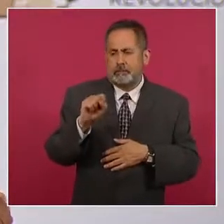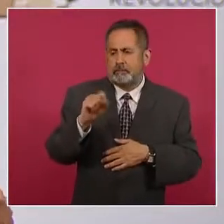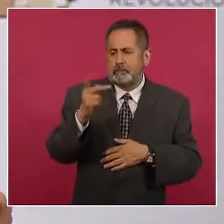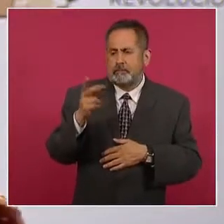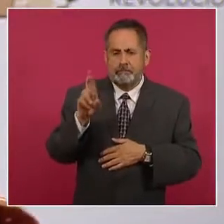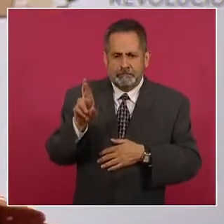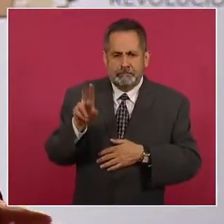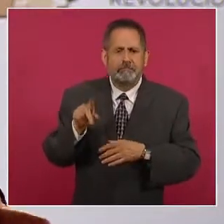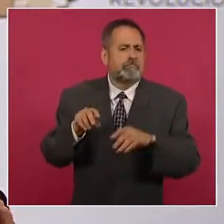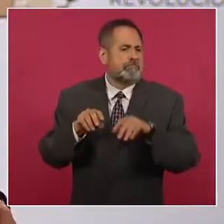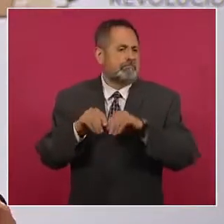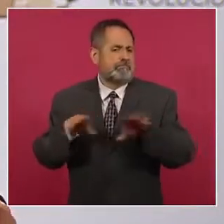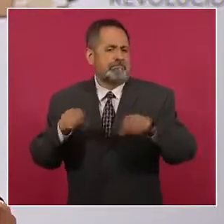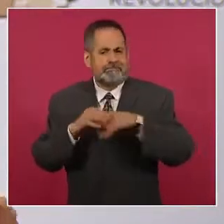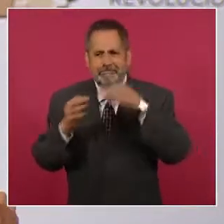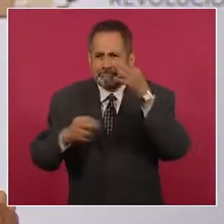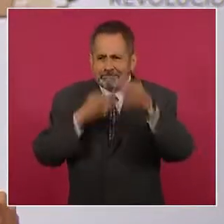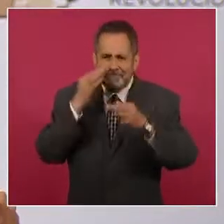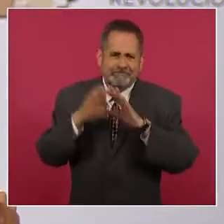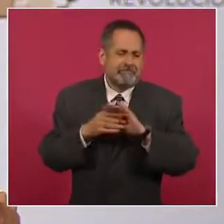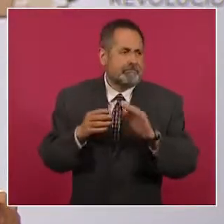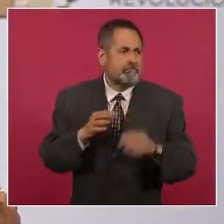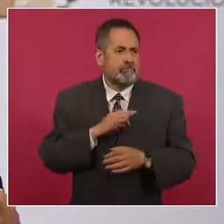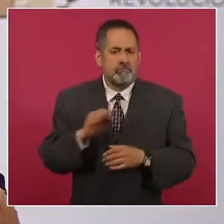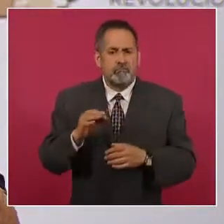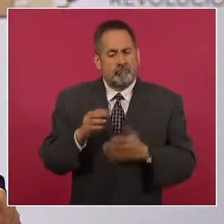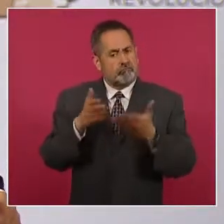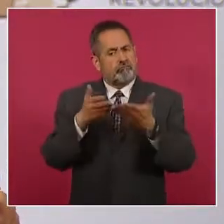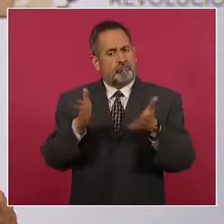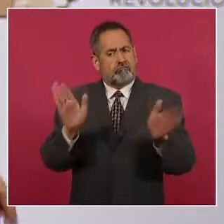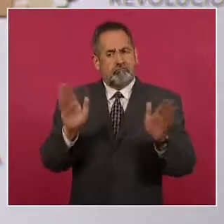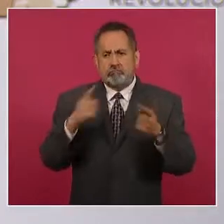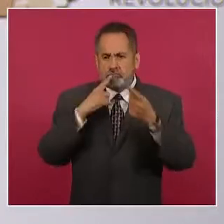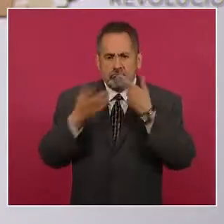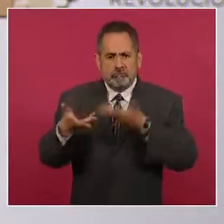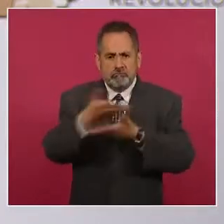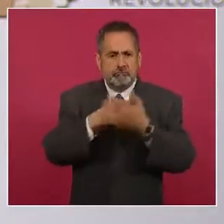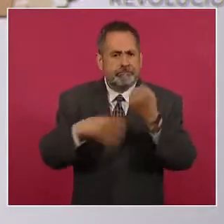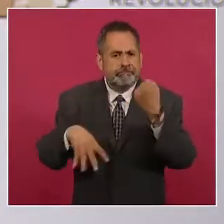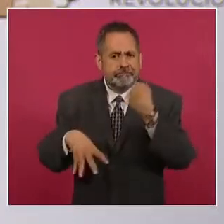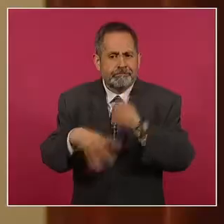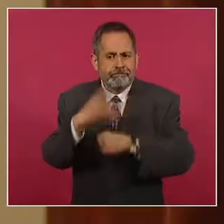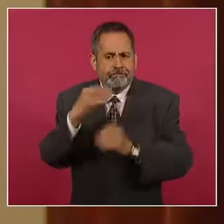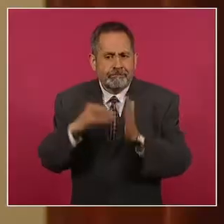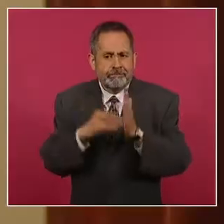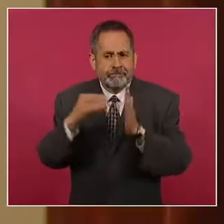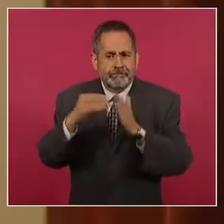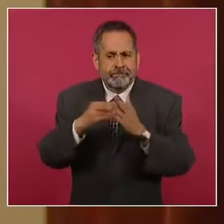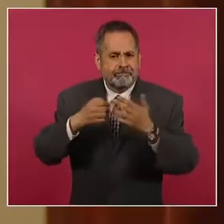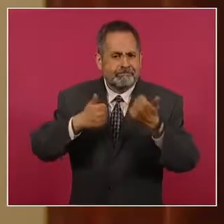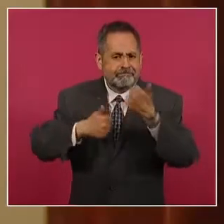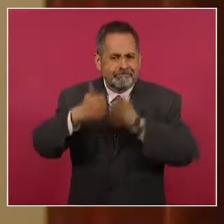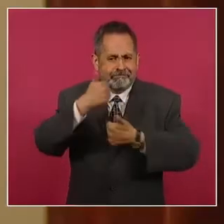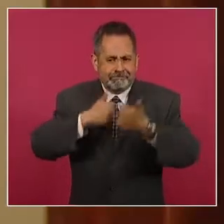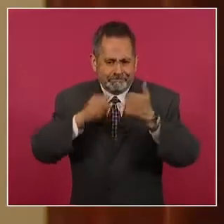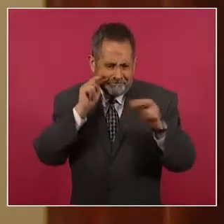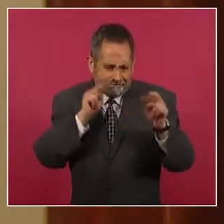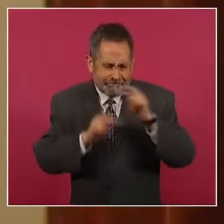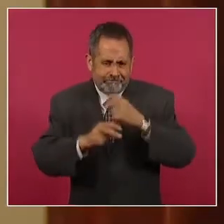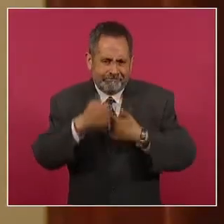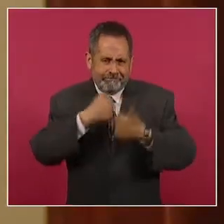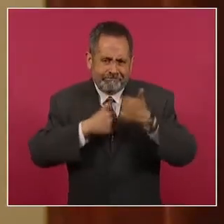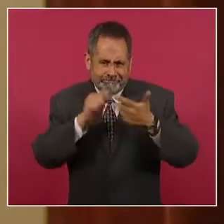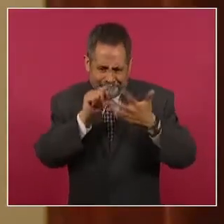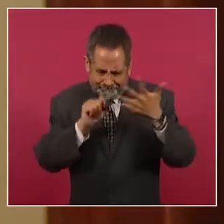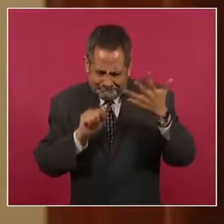Televisión, realizamos un Parlamento abierto que tuvo 14 millones de visitas. Los